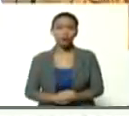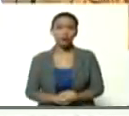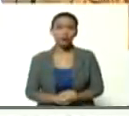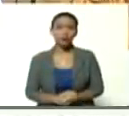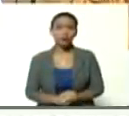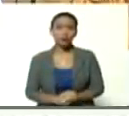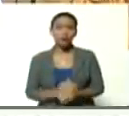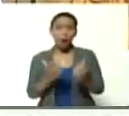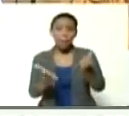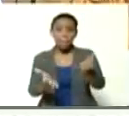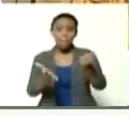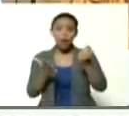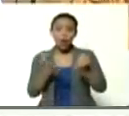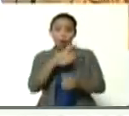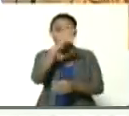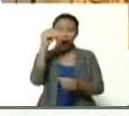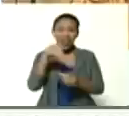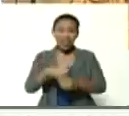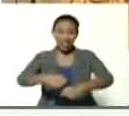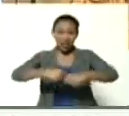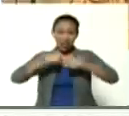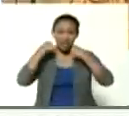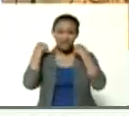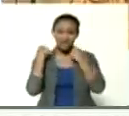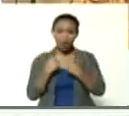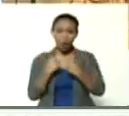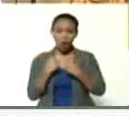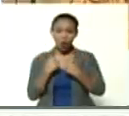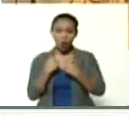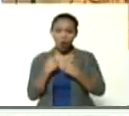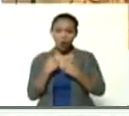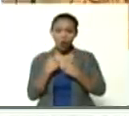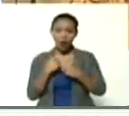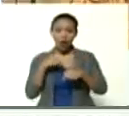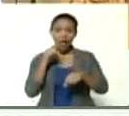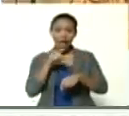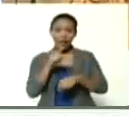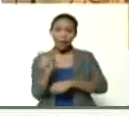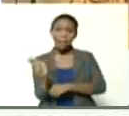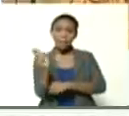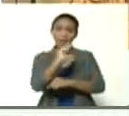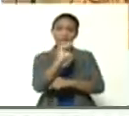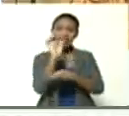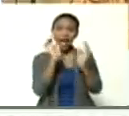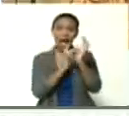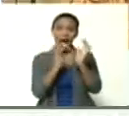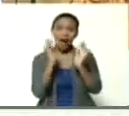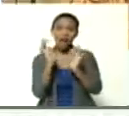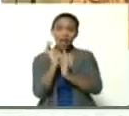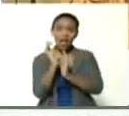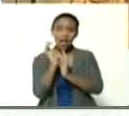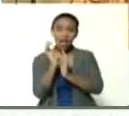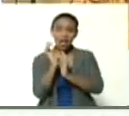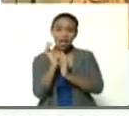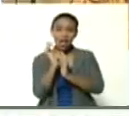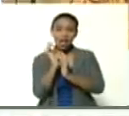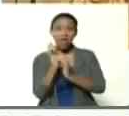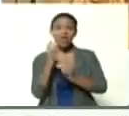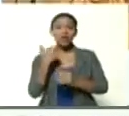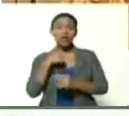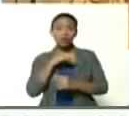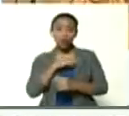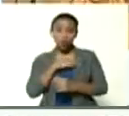El bono cuarentena radical durante este mes de abril y lo